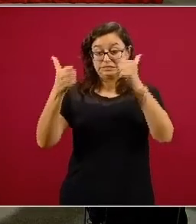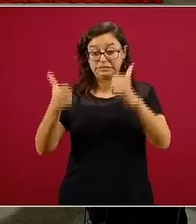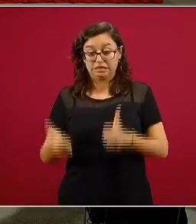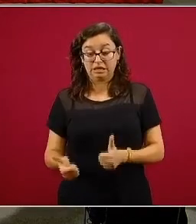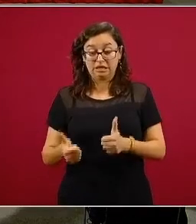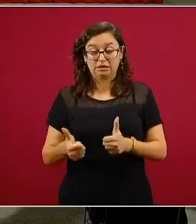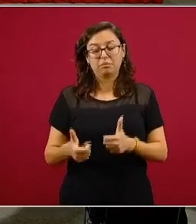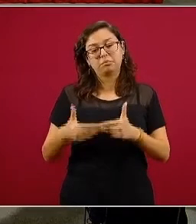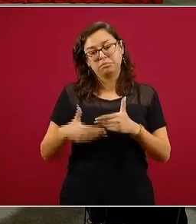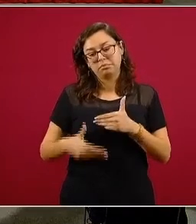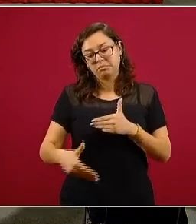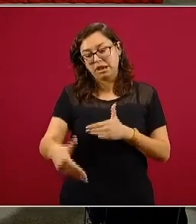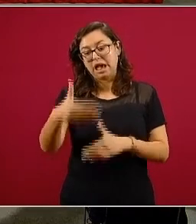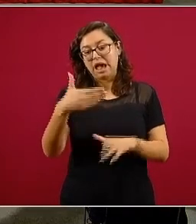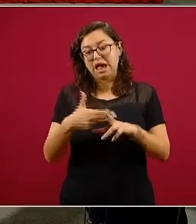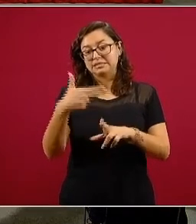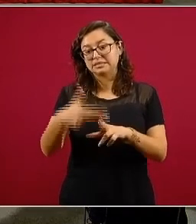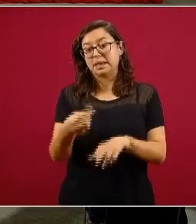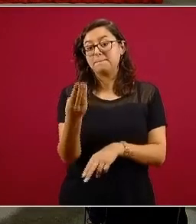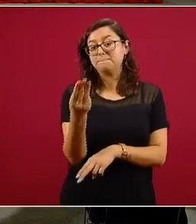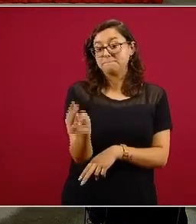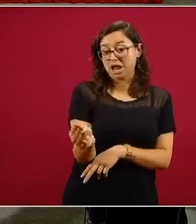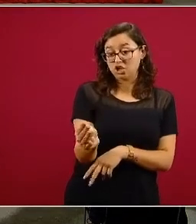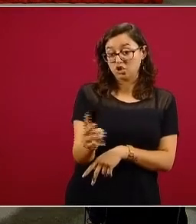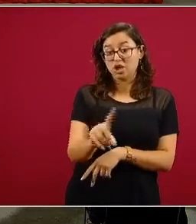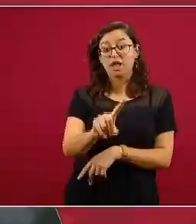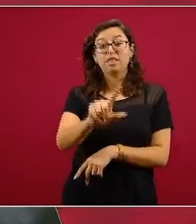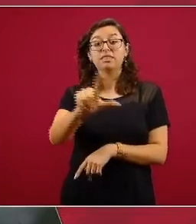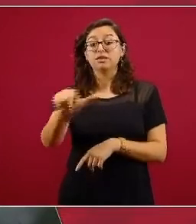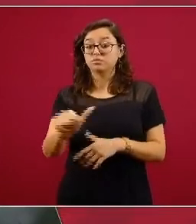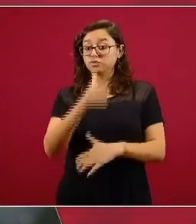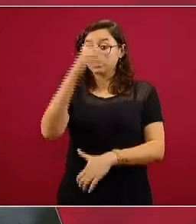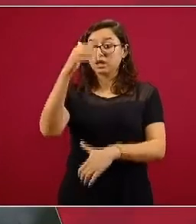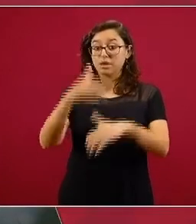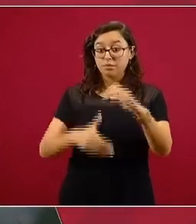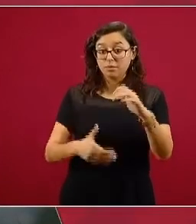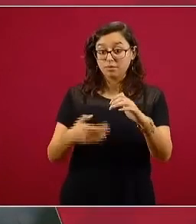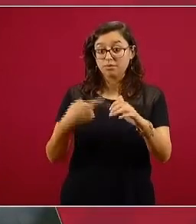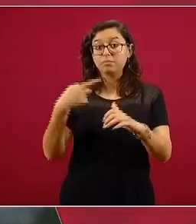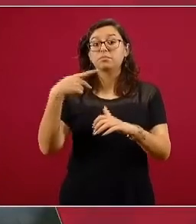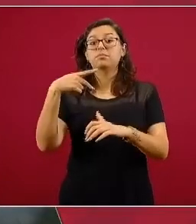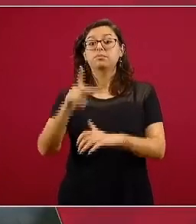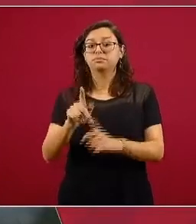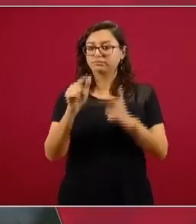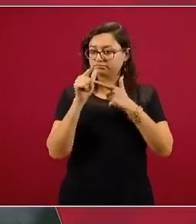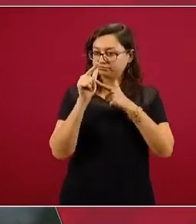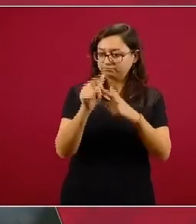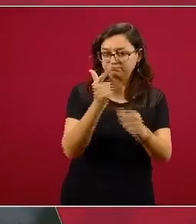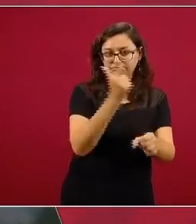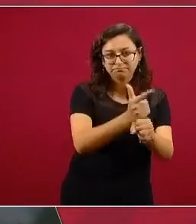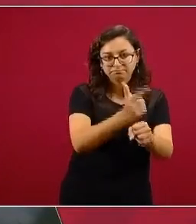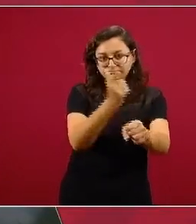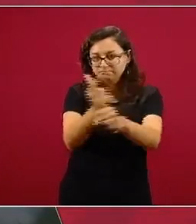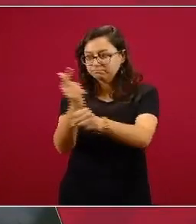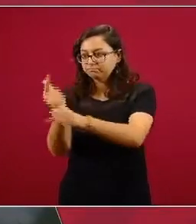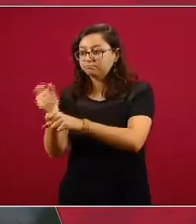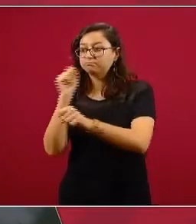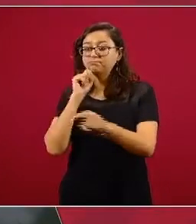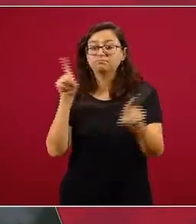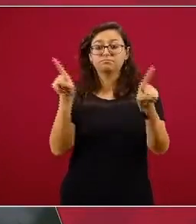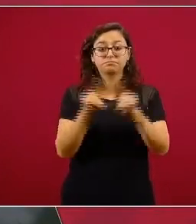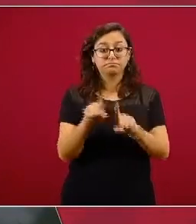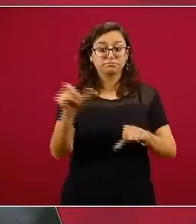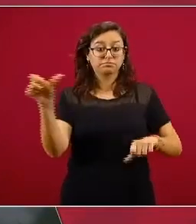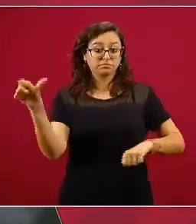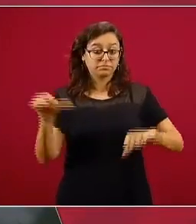continuaron las actividades de contención centrada en casos y continuaron las actividades de